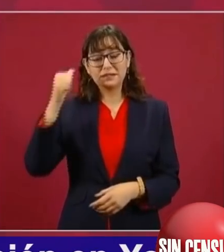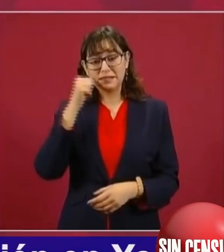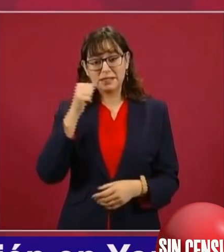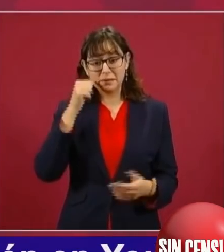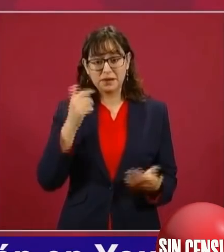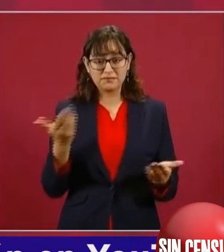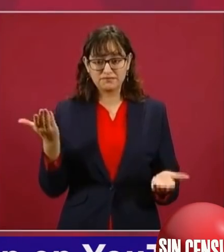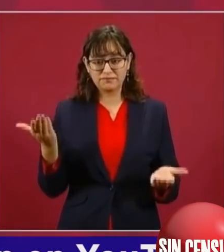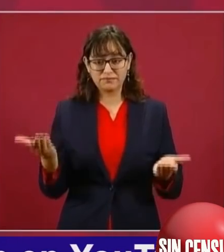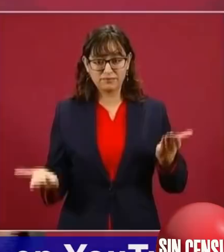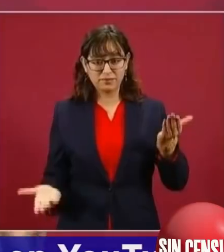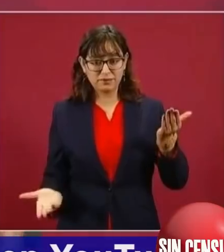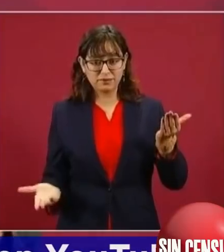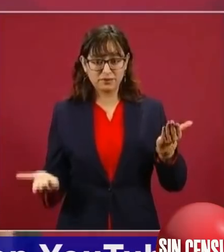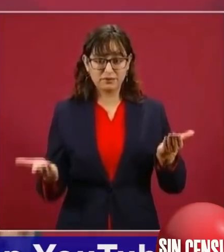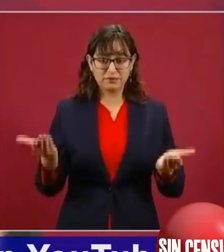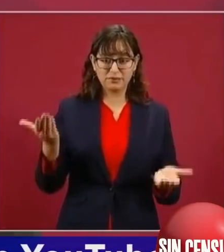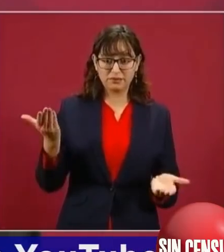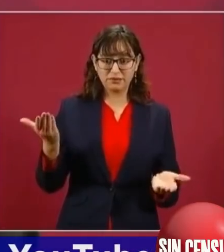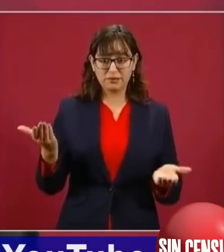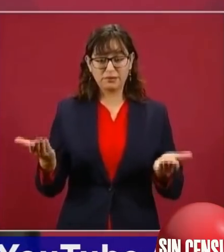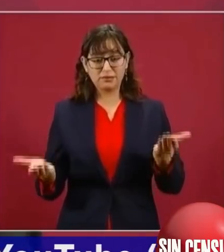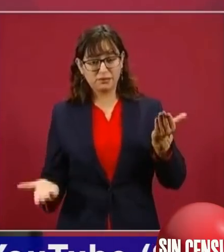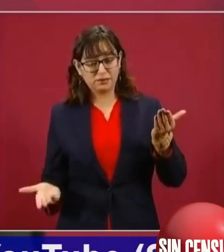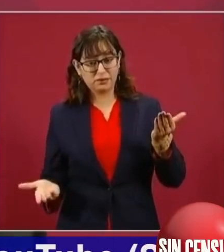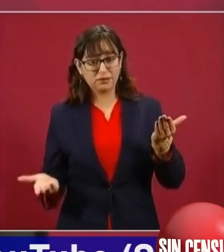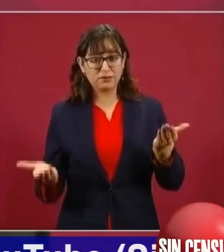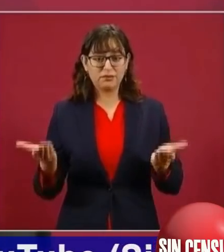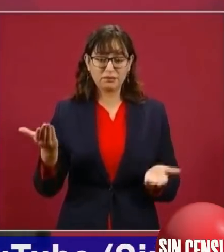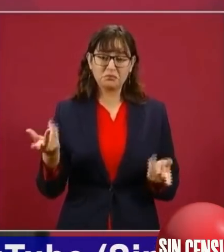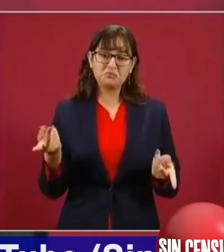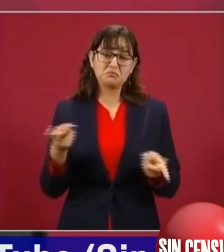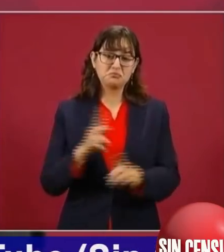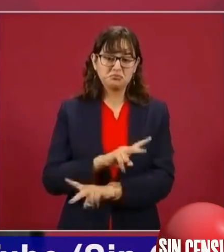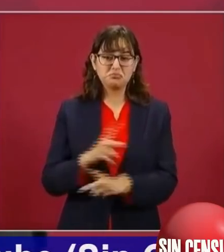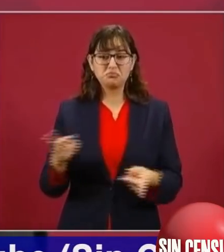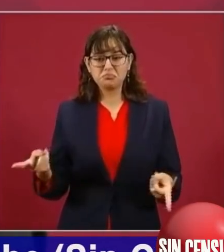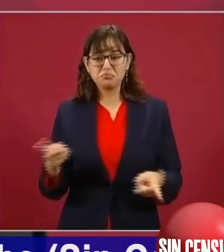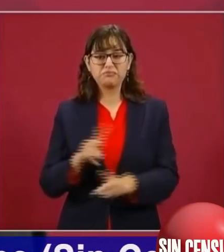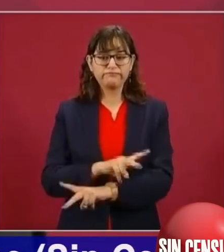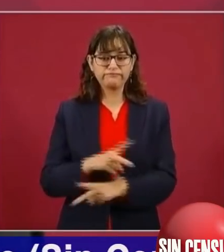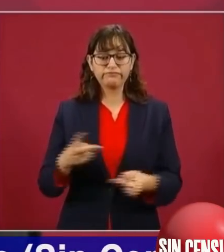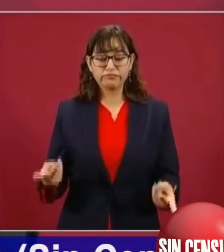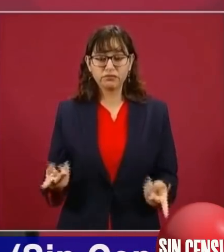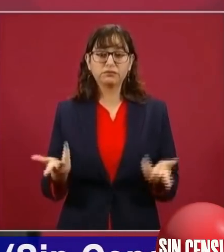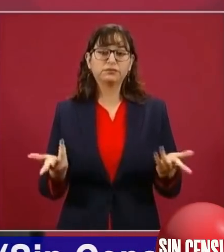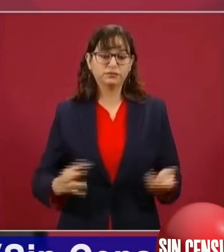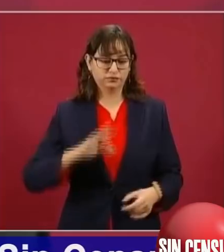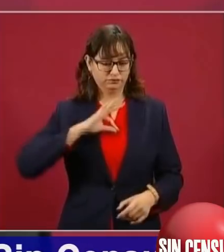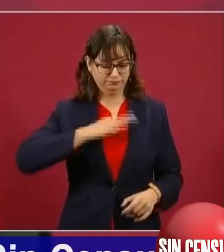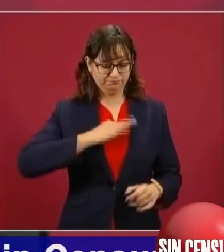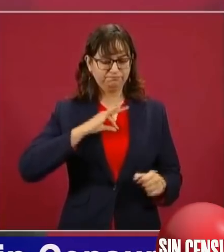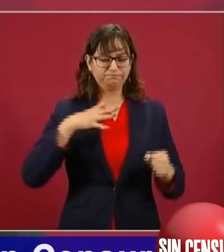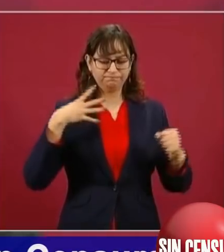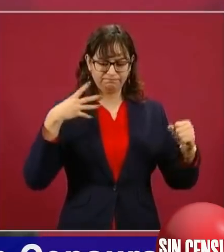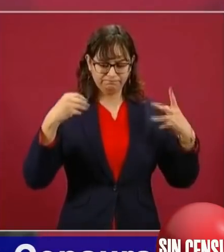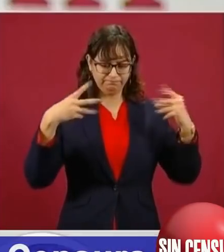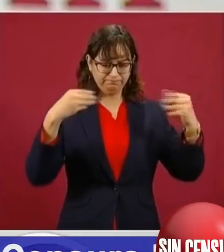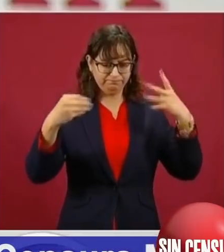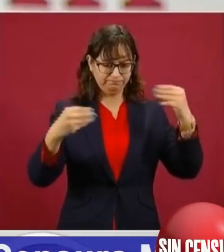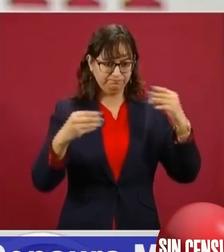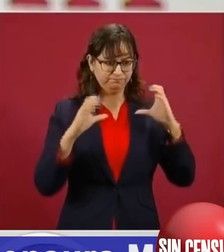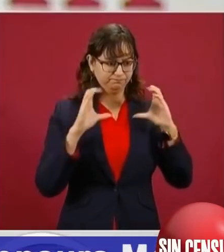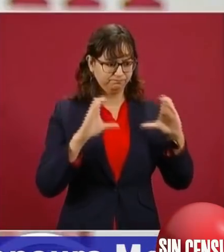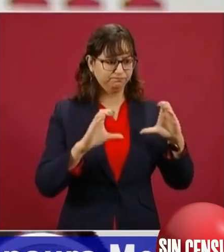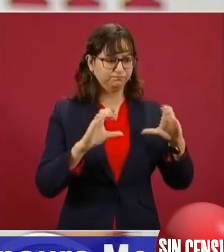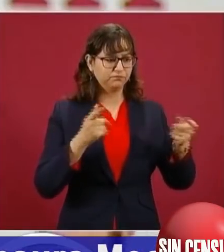constantemente visualizando que se requiere balancear el cuidado de la epidemia, es decir, el control de la epidemia, la reducción de los